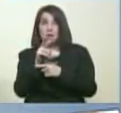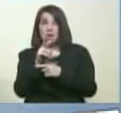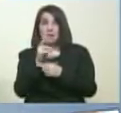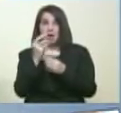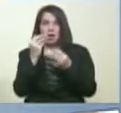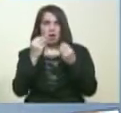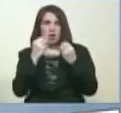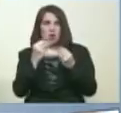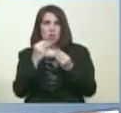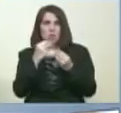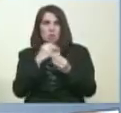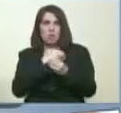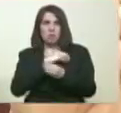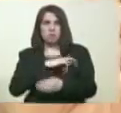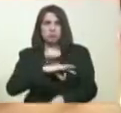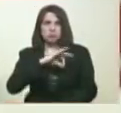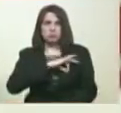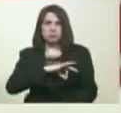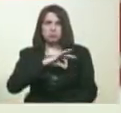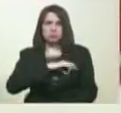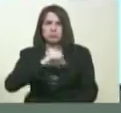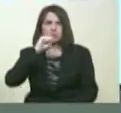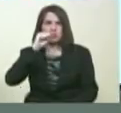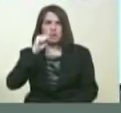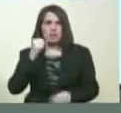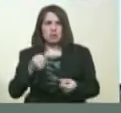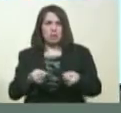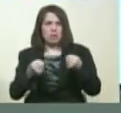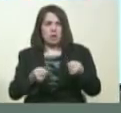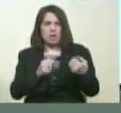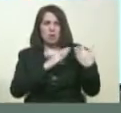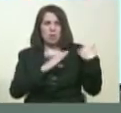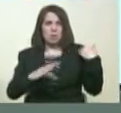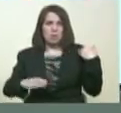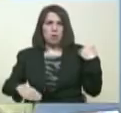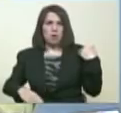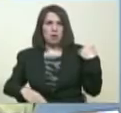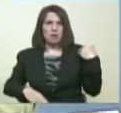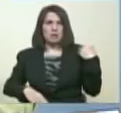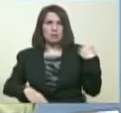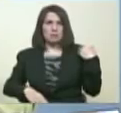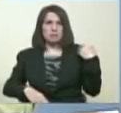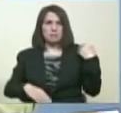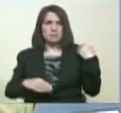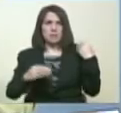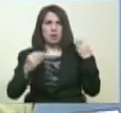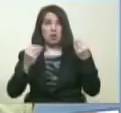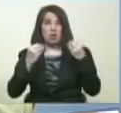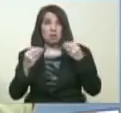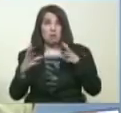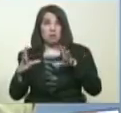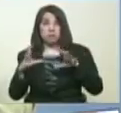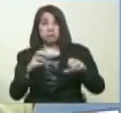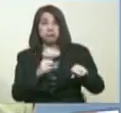socialista, solidario, cristiano, y el mercado